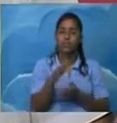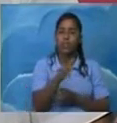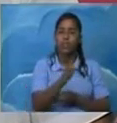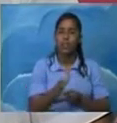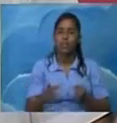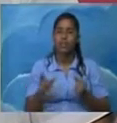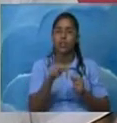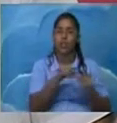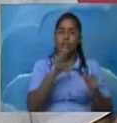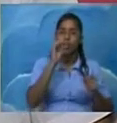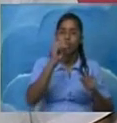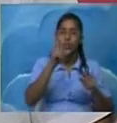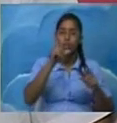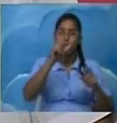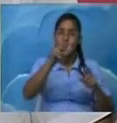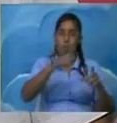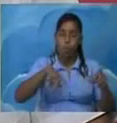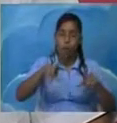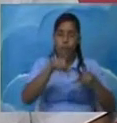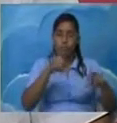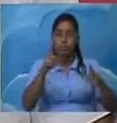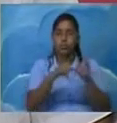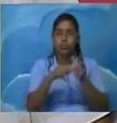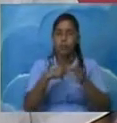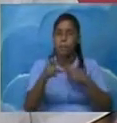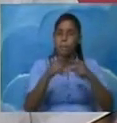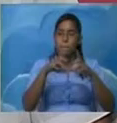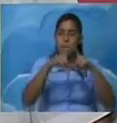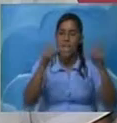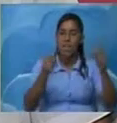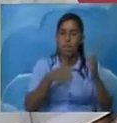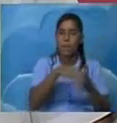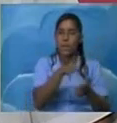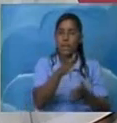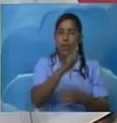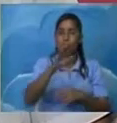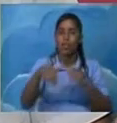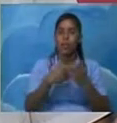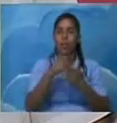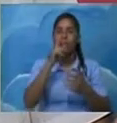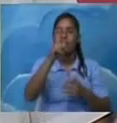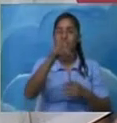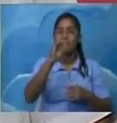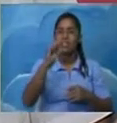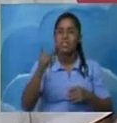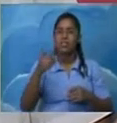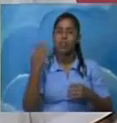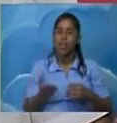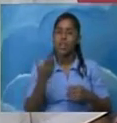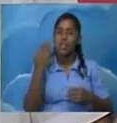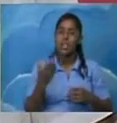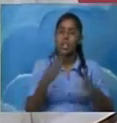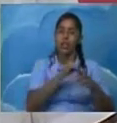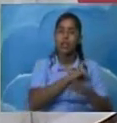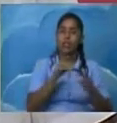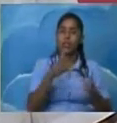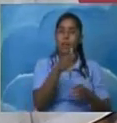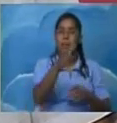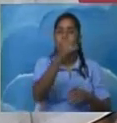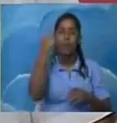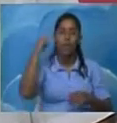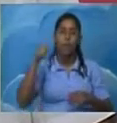llama el lugar de venta ya de pescado, y nos daban, hermano, hasta 100, 200 kilos de pescado para